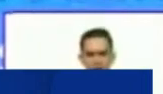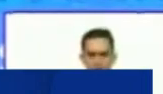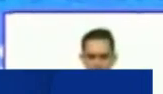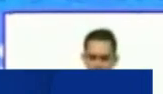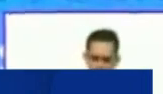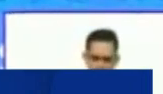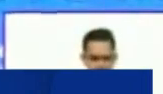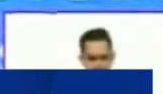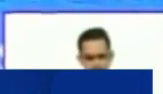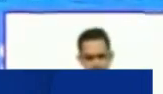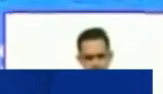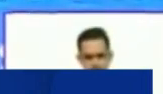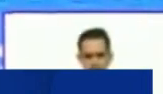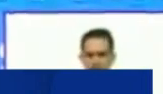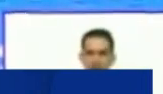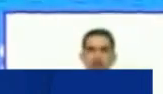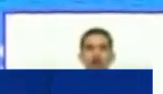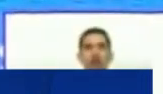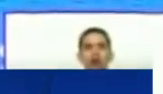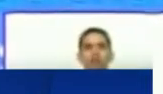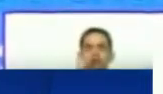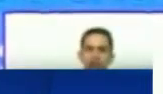progreso de nuestros países.